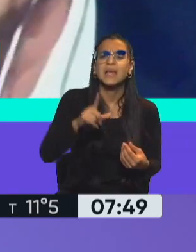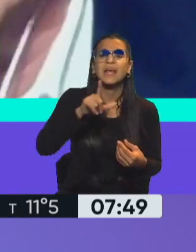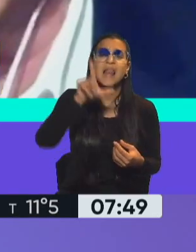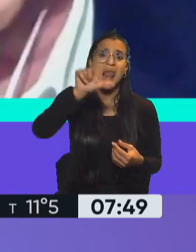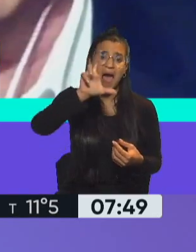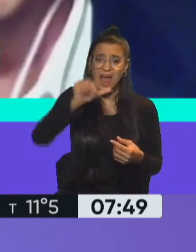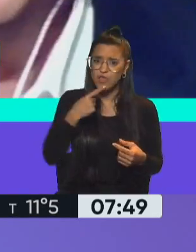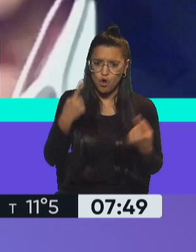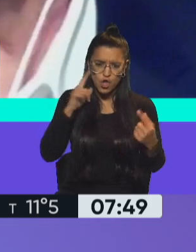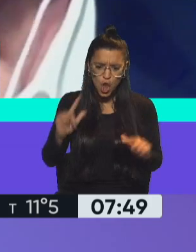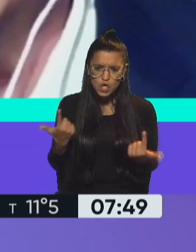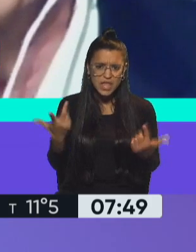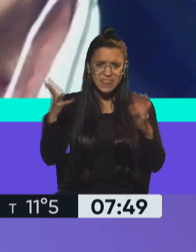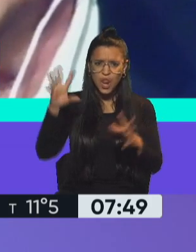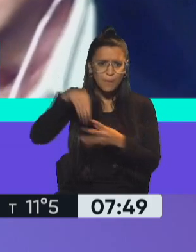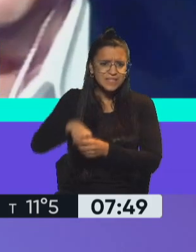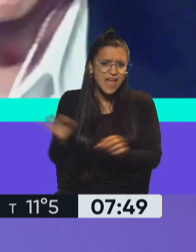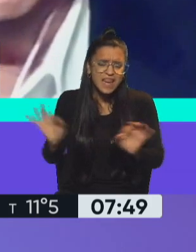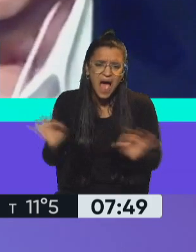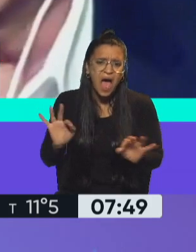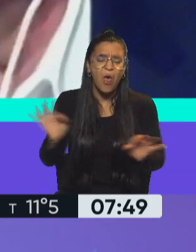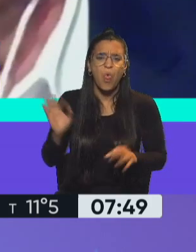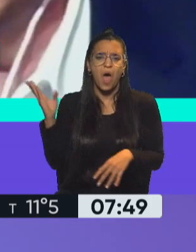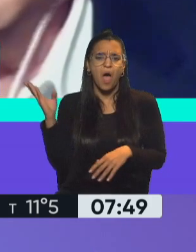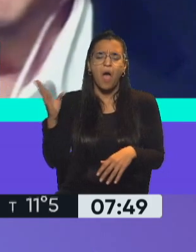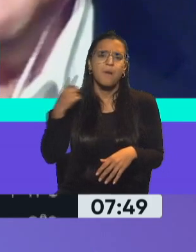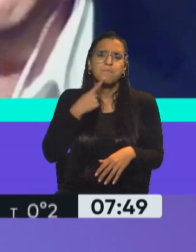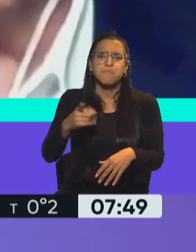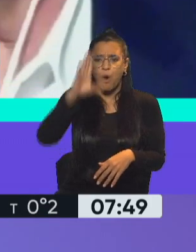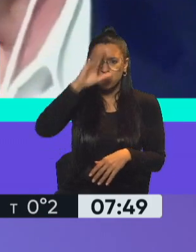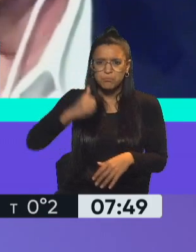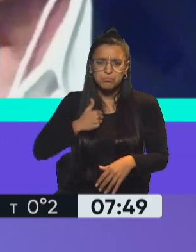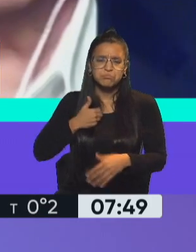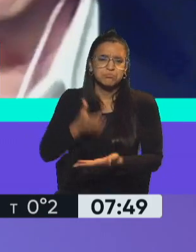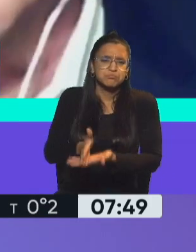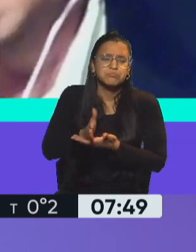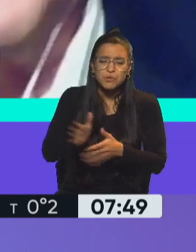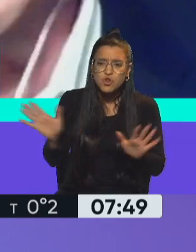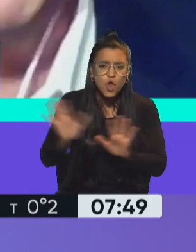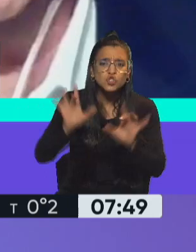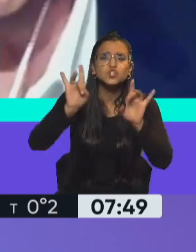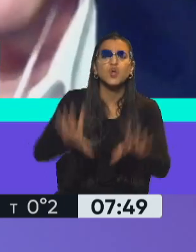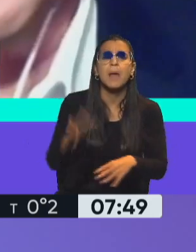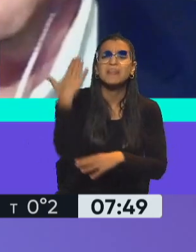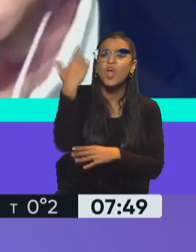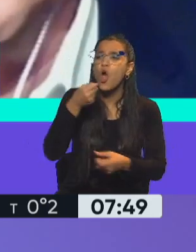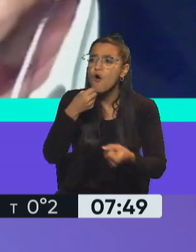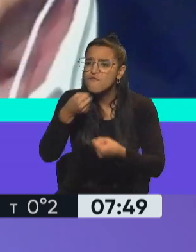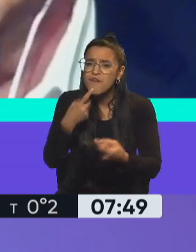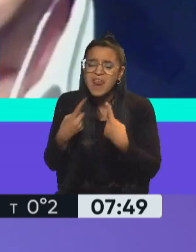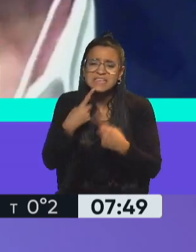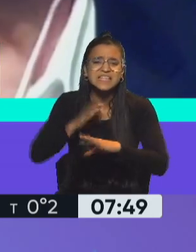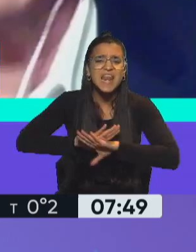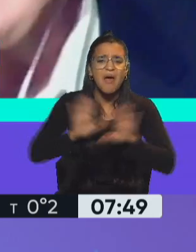había participado en nada del golpe, que había participado solamente en una conferencia de prensa, pero que no